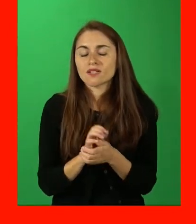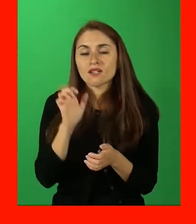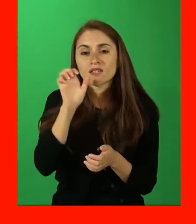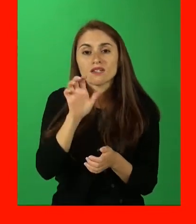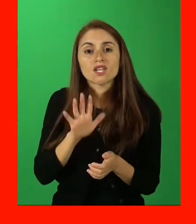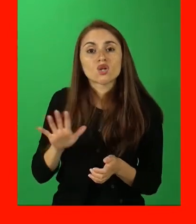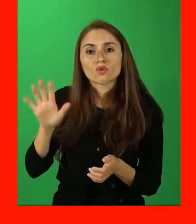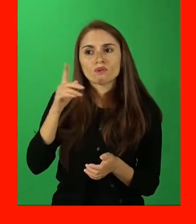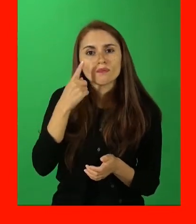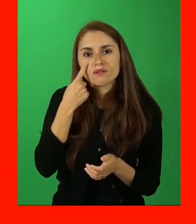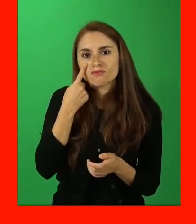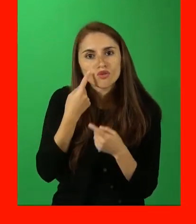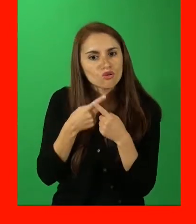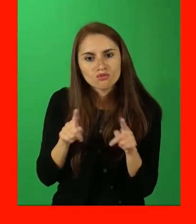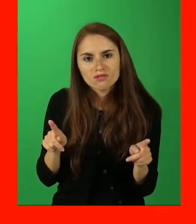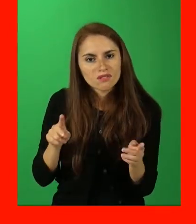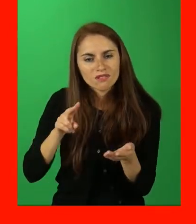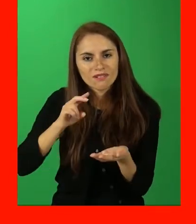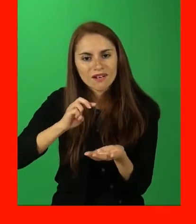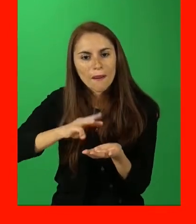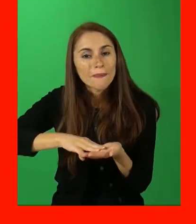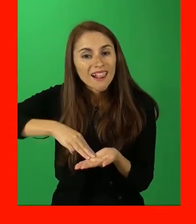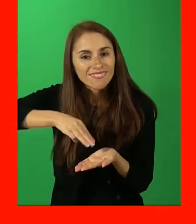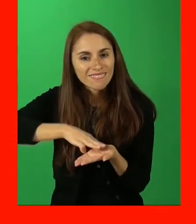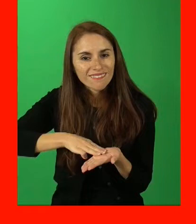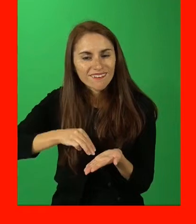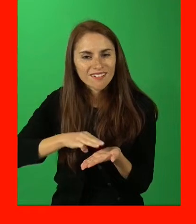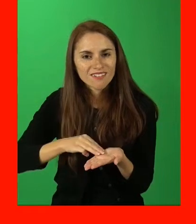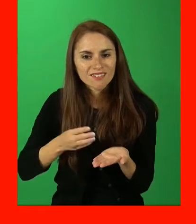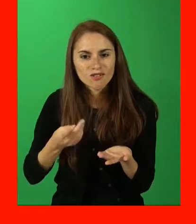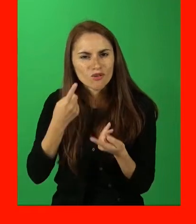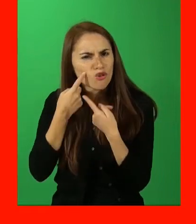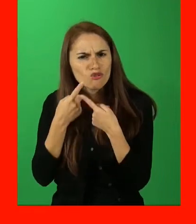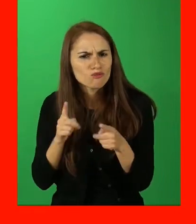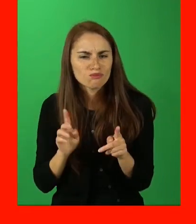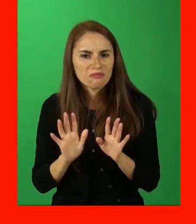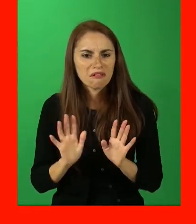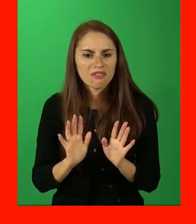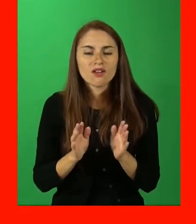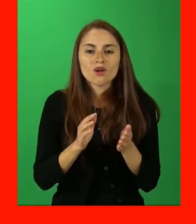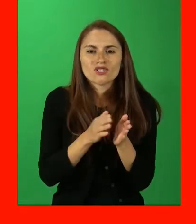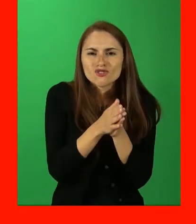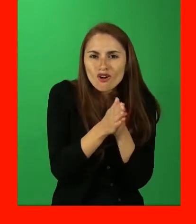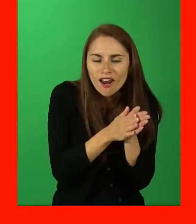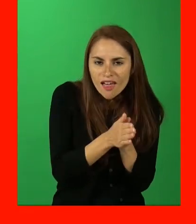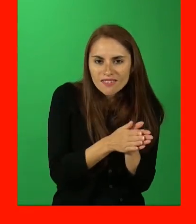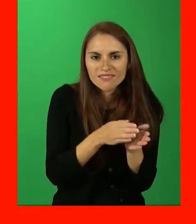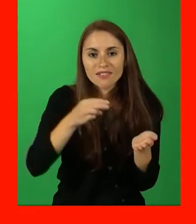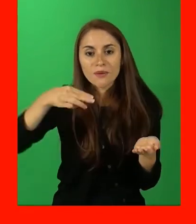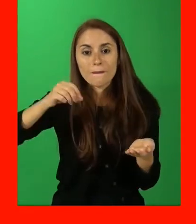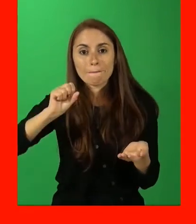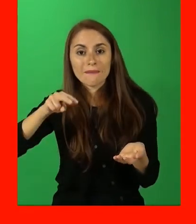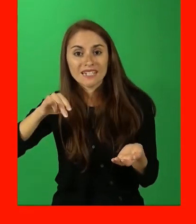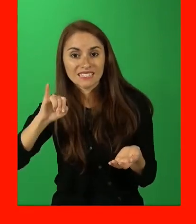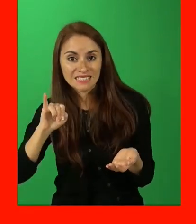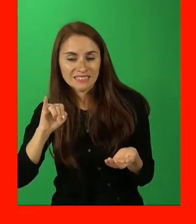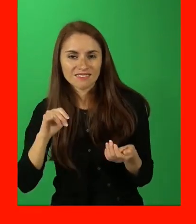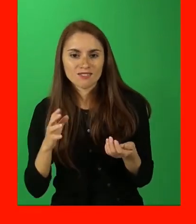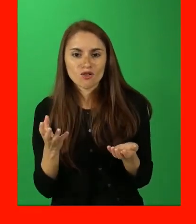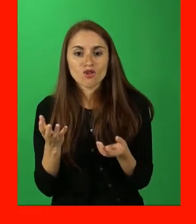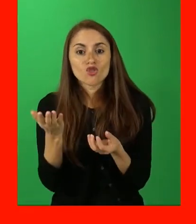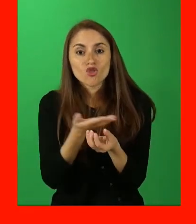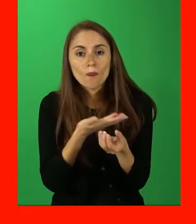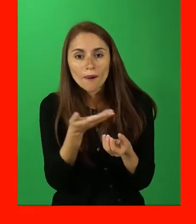europeos no conocían la palta, el chocolate, el maní, el